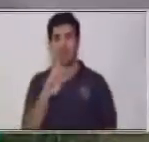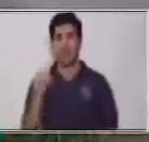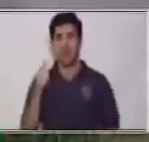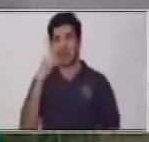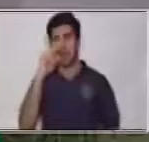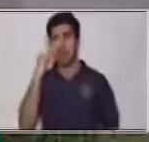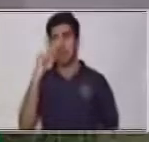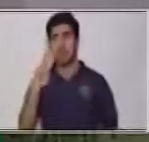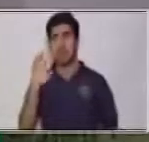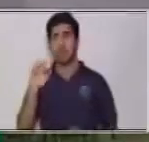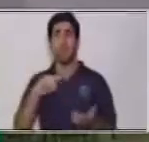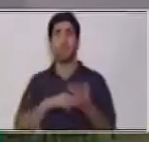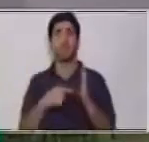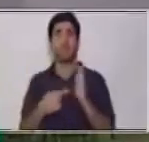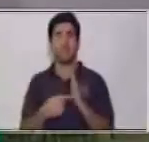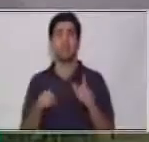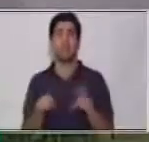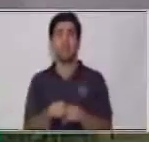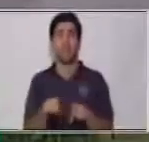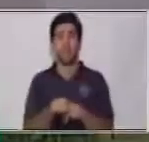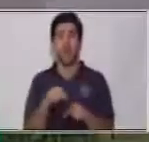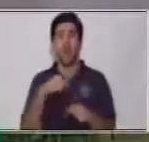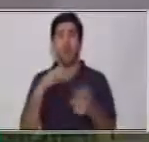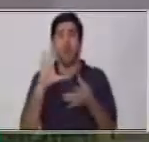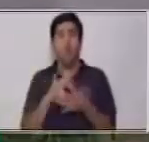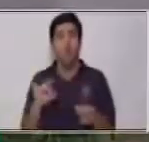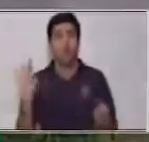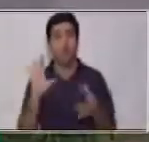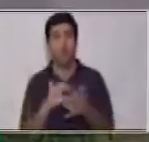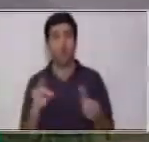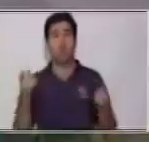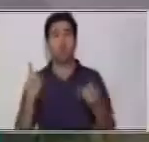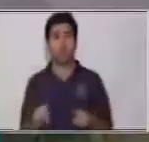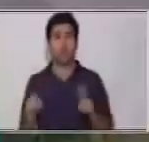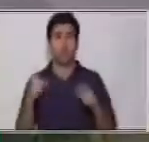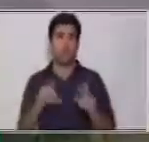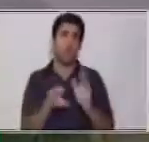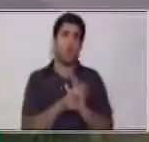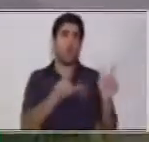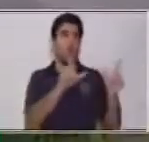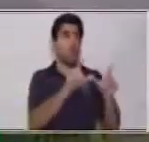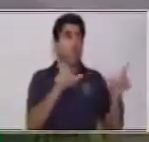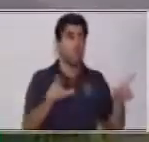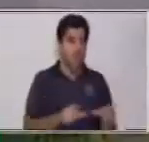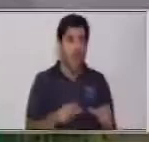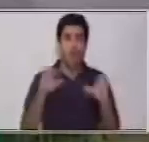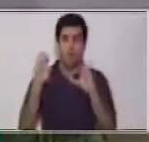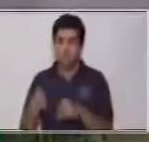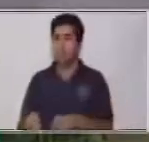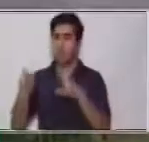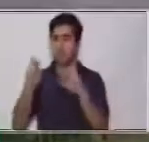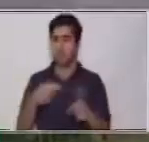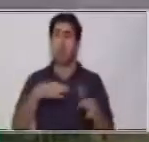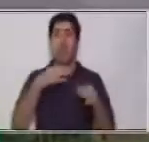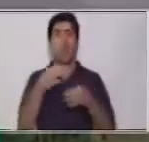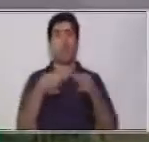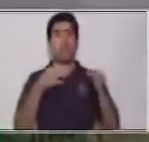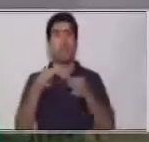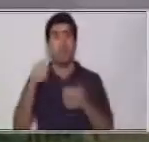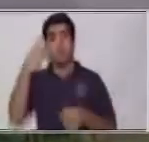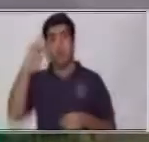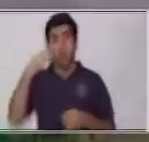hechos, claro, pero nos describe muchos lugares y muchos personajes para que el lector